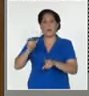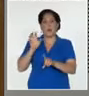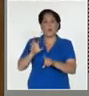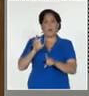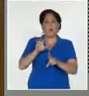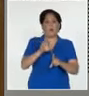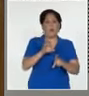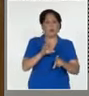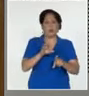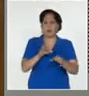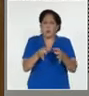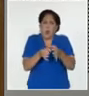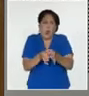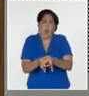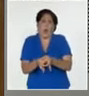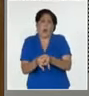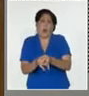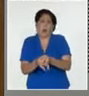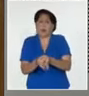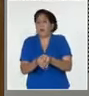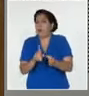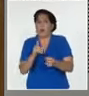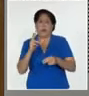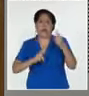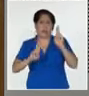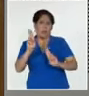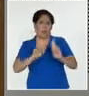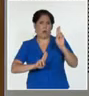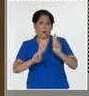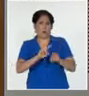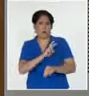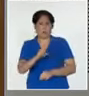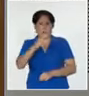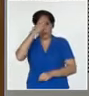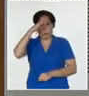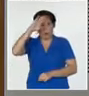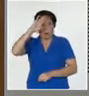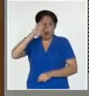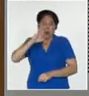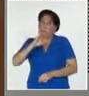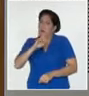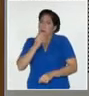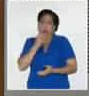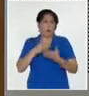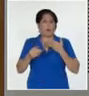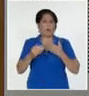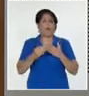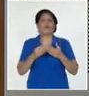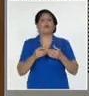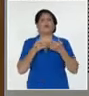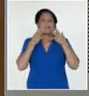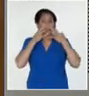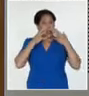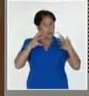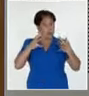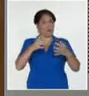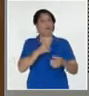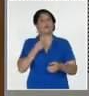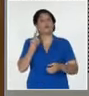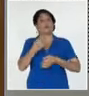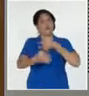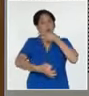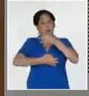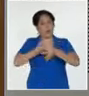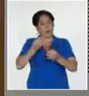un mínimo grupito de cubanos al servicio de los enemigos de su patria, nos confirmó en la importancia de llevar la verdad